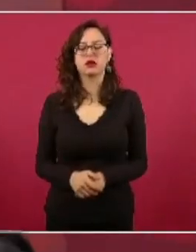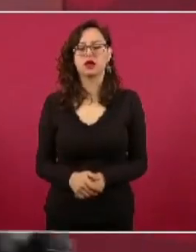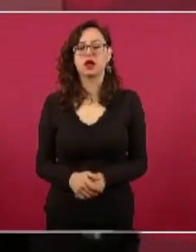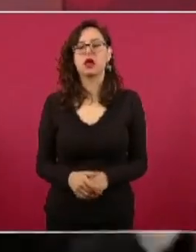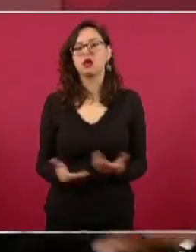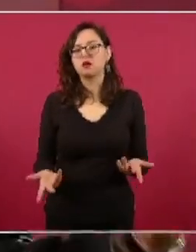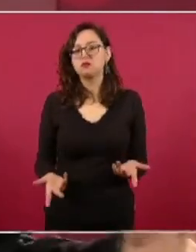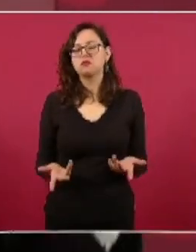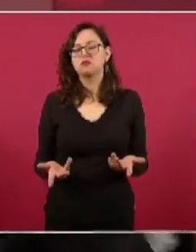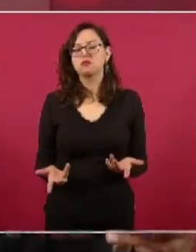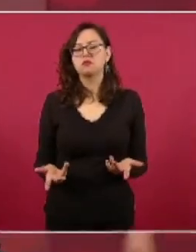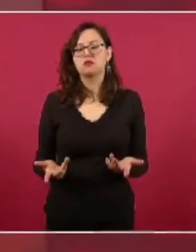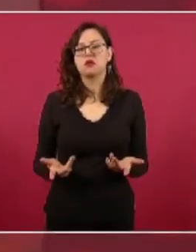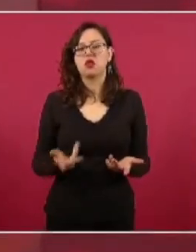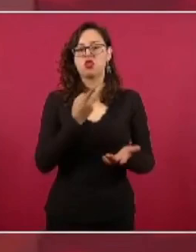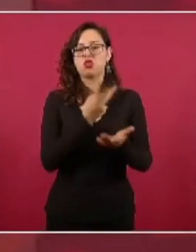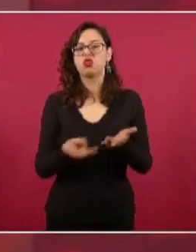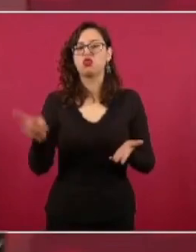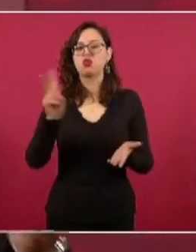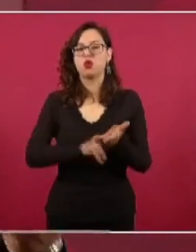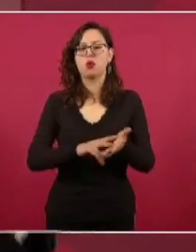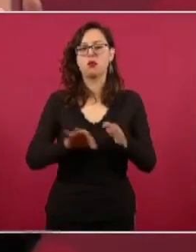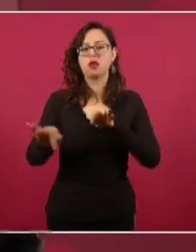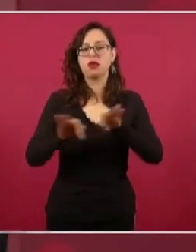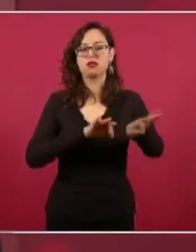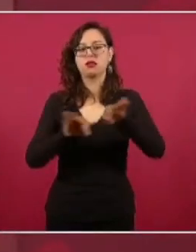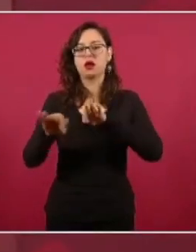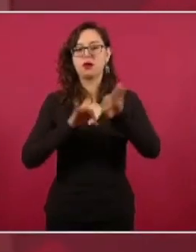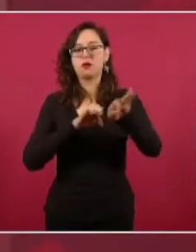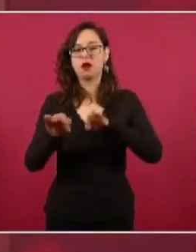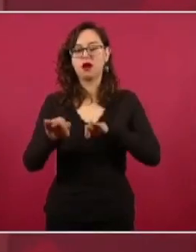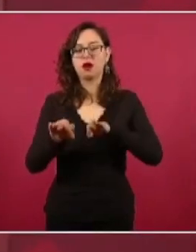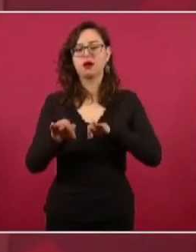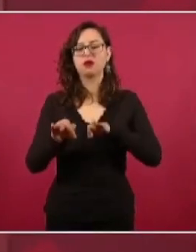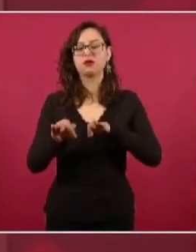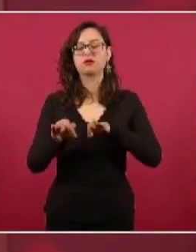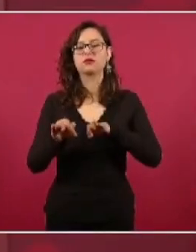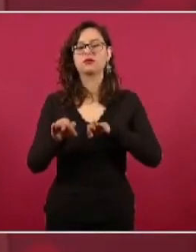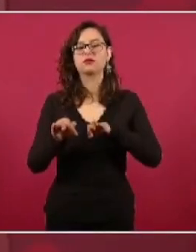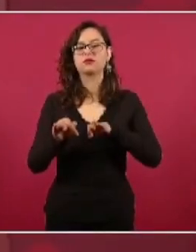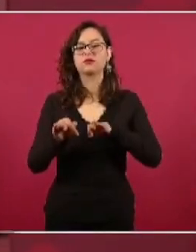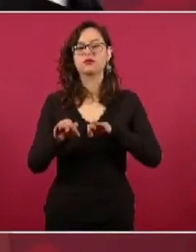Y medios de dueños de comunicación, digo, dueños de medios de comunicación